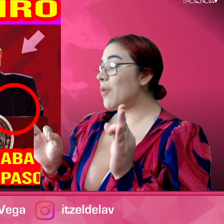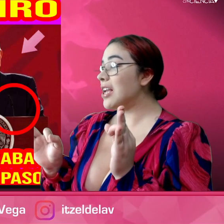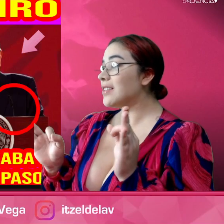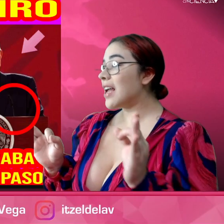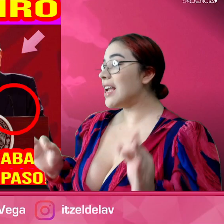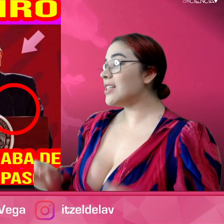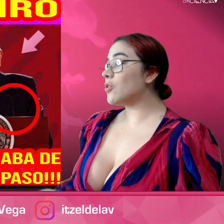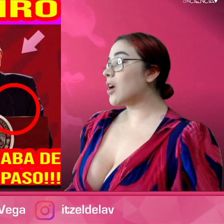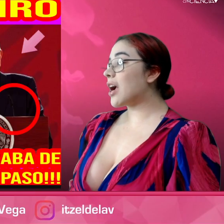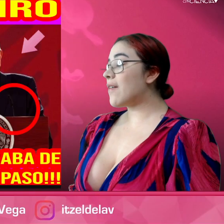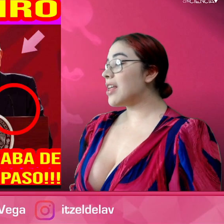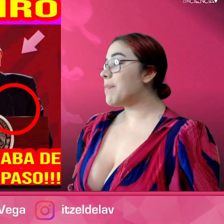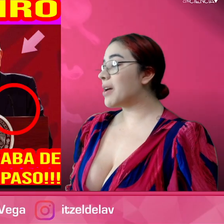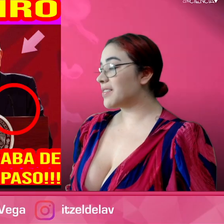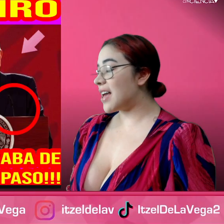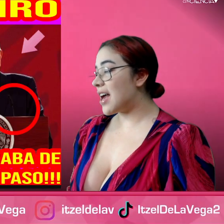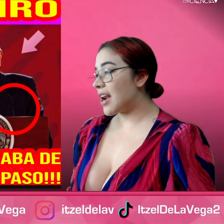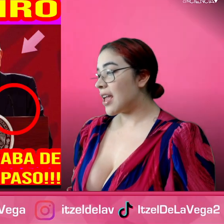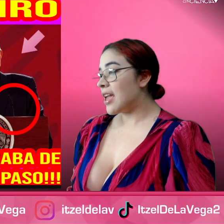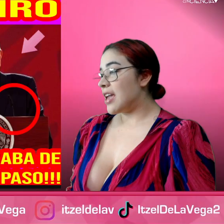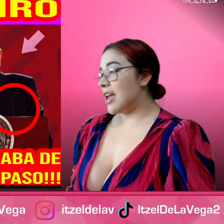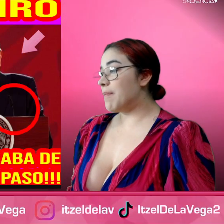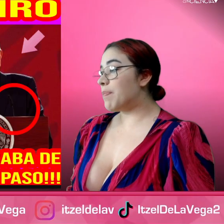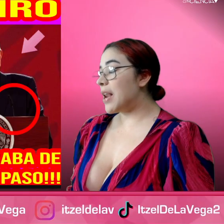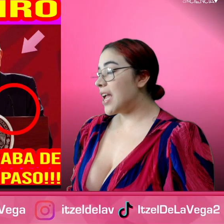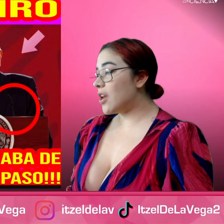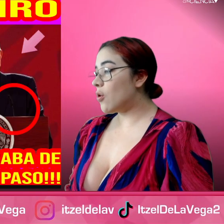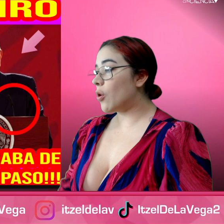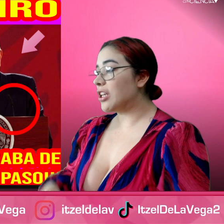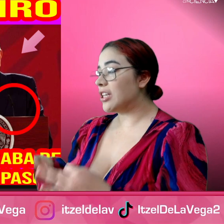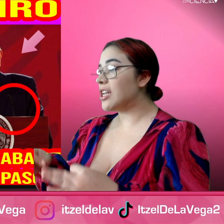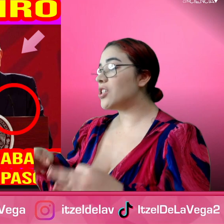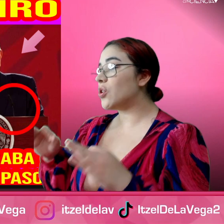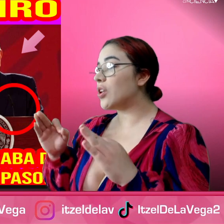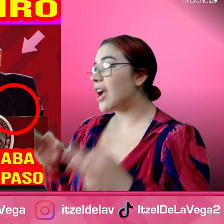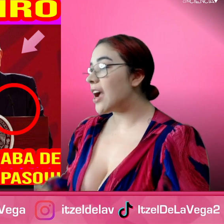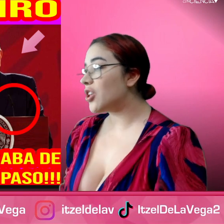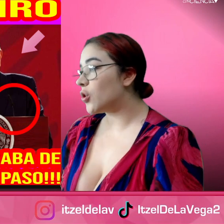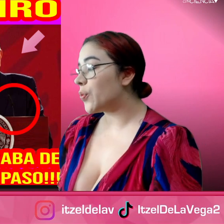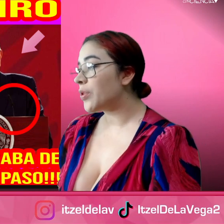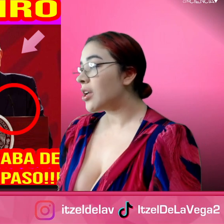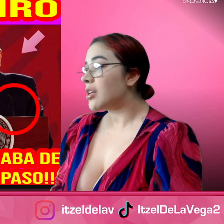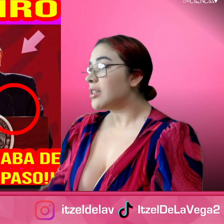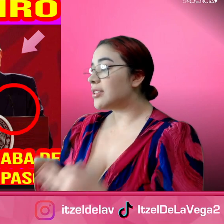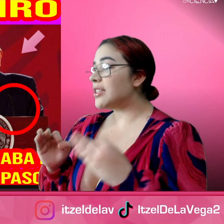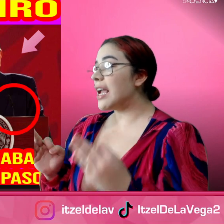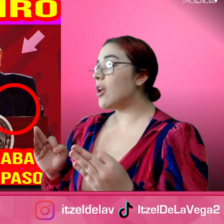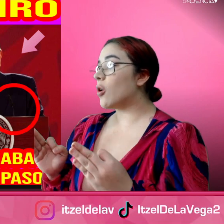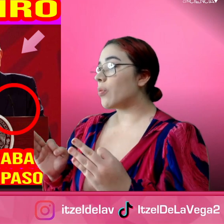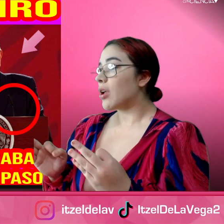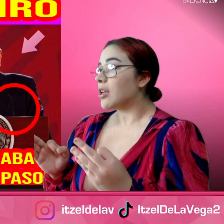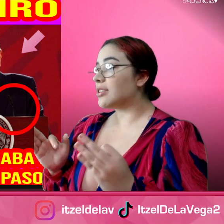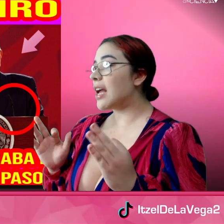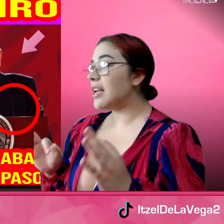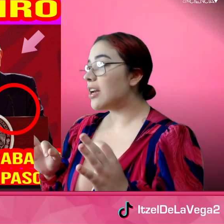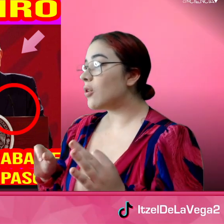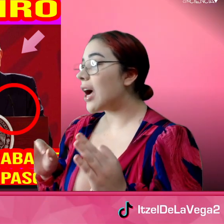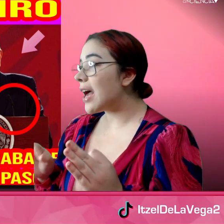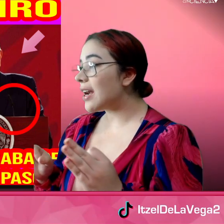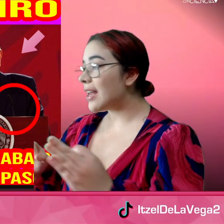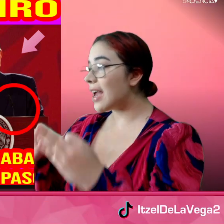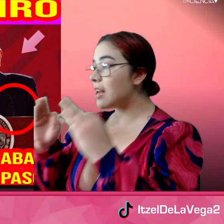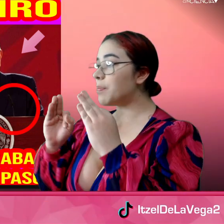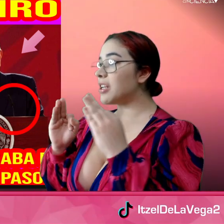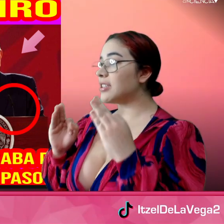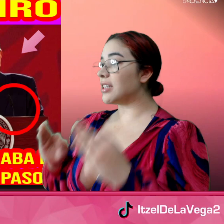¡Qué vergüenza esto que acaba de pasar en pleno inicio de año! Ciro sale a